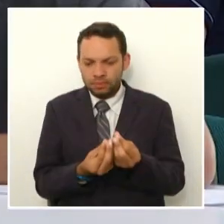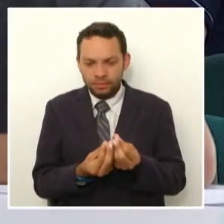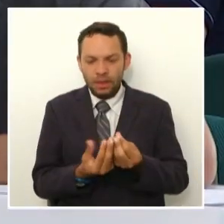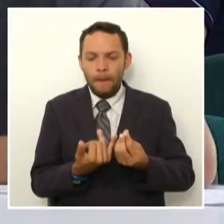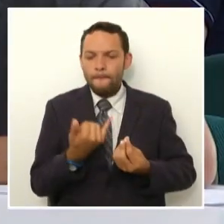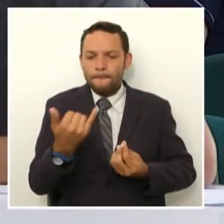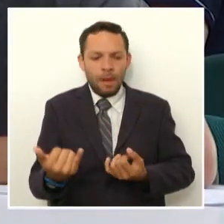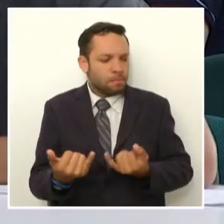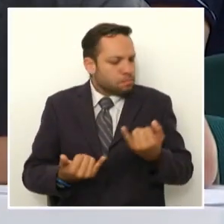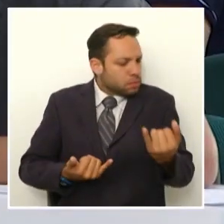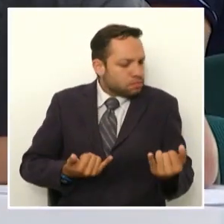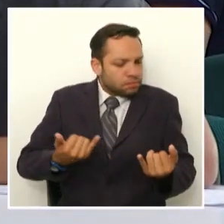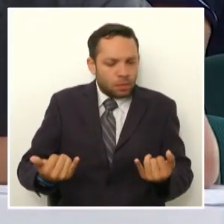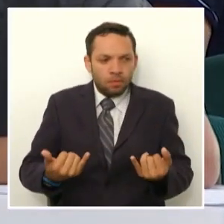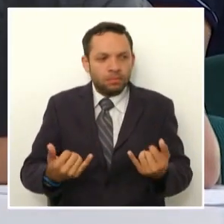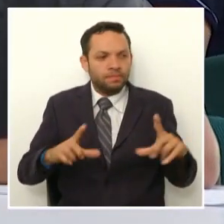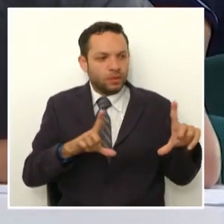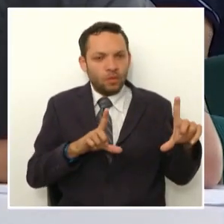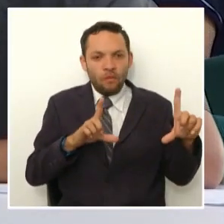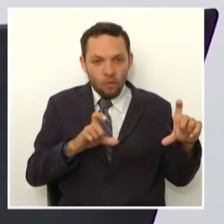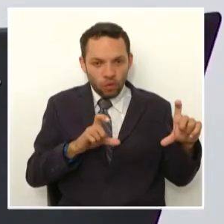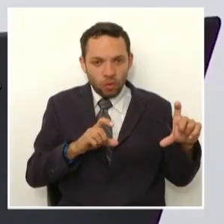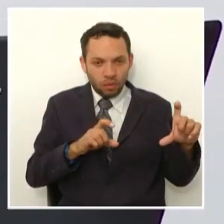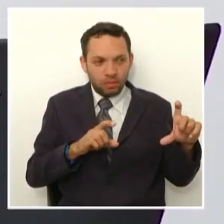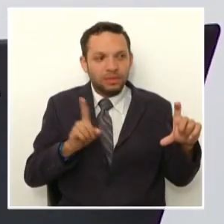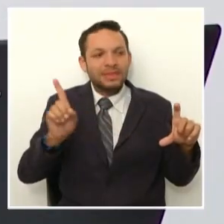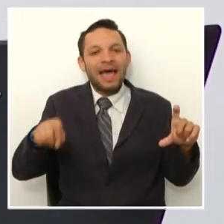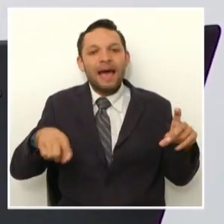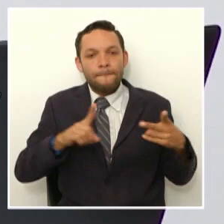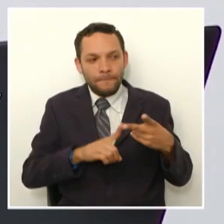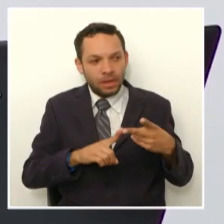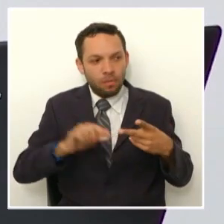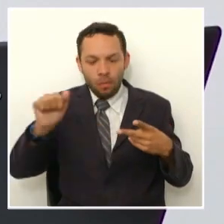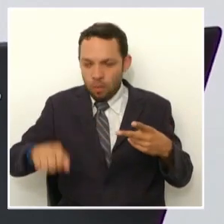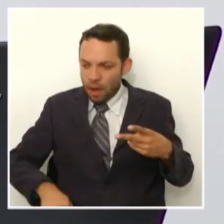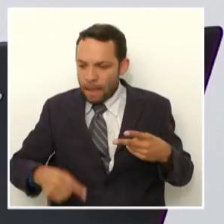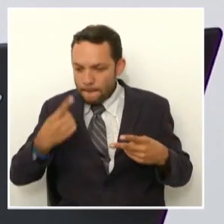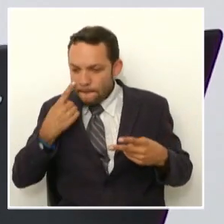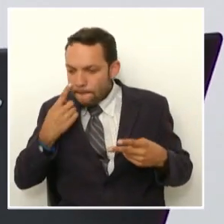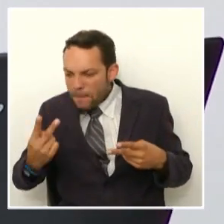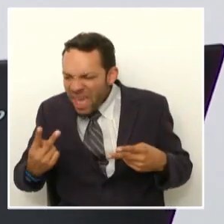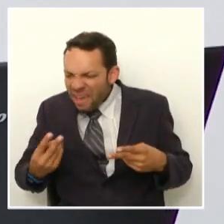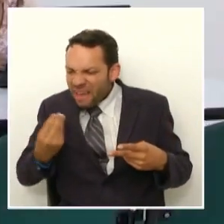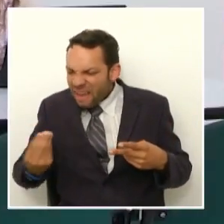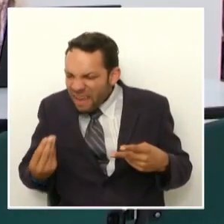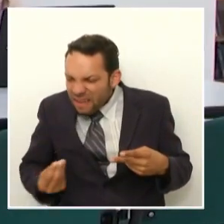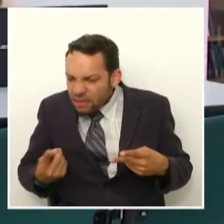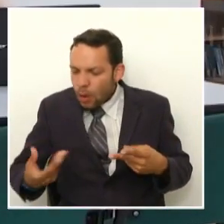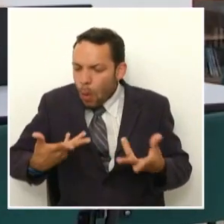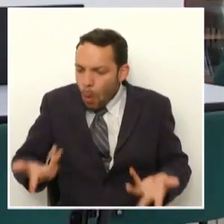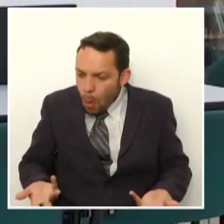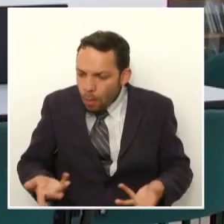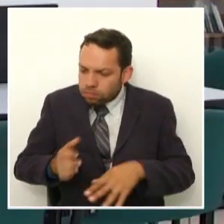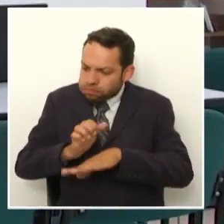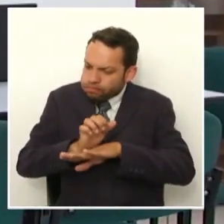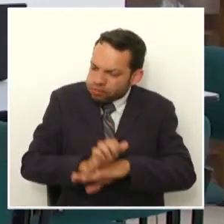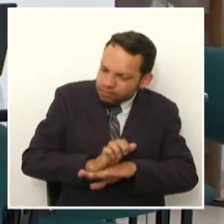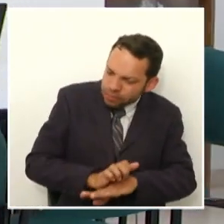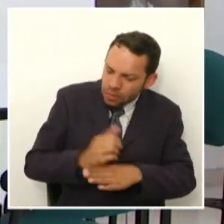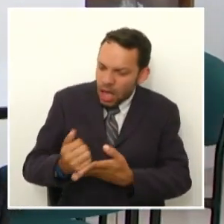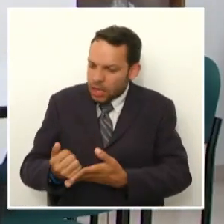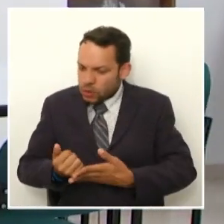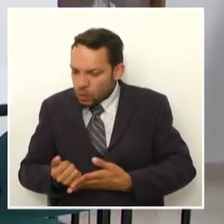solamente tener la fotografía del equipo, sino describir el equipo, qué fue, a quién lo hizo, y